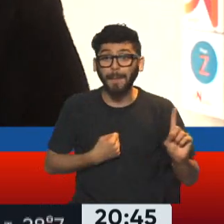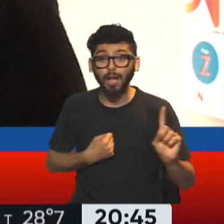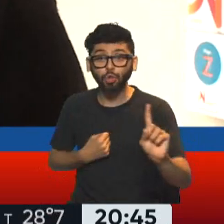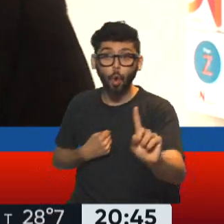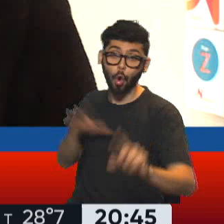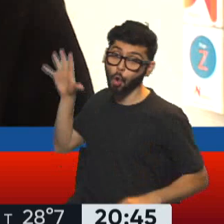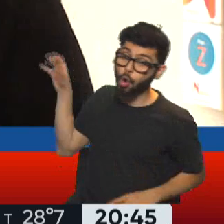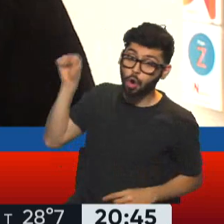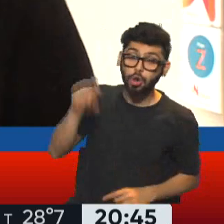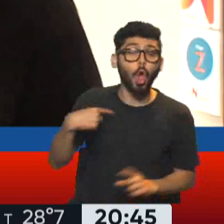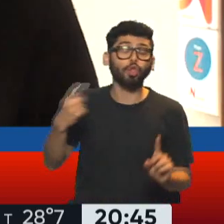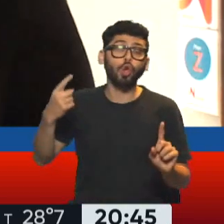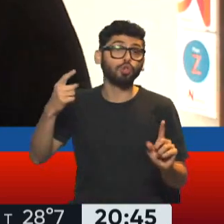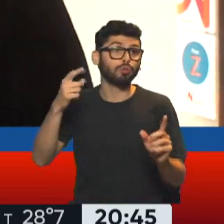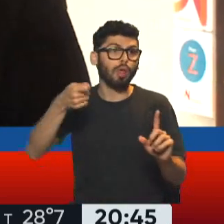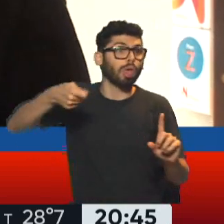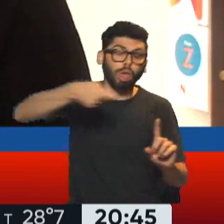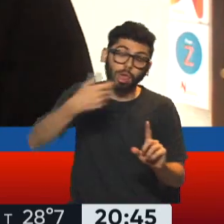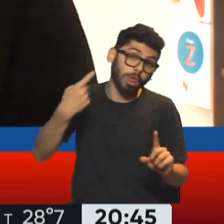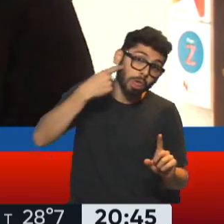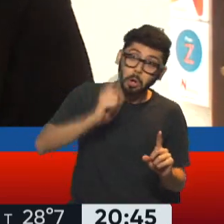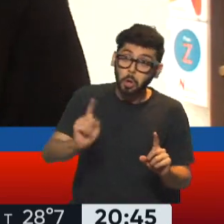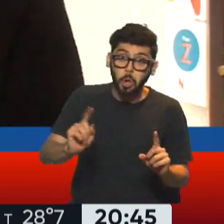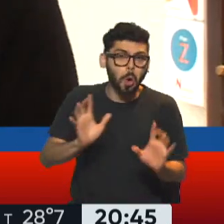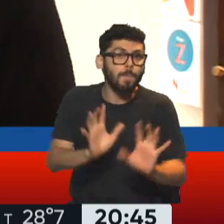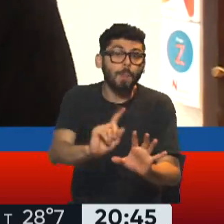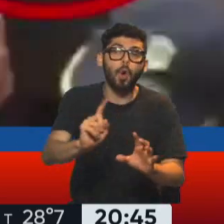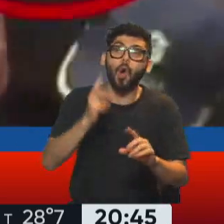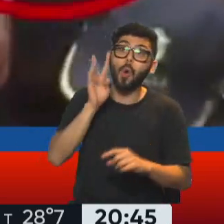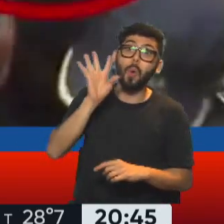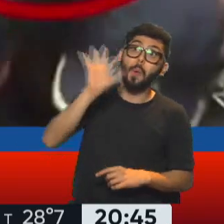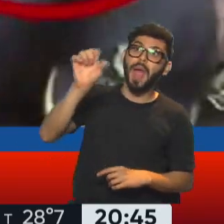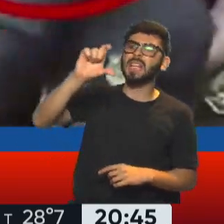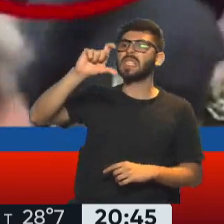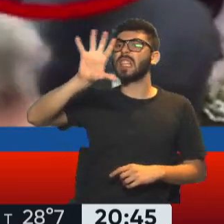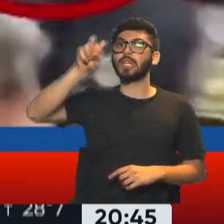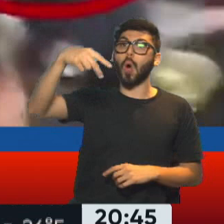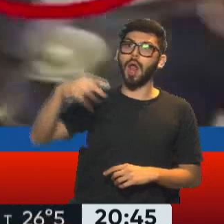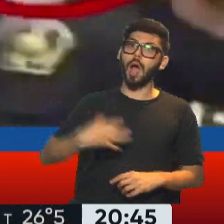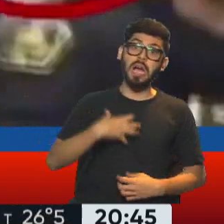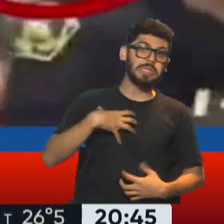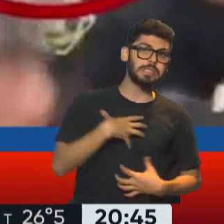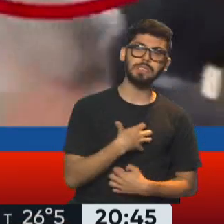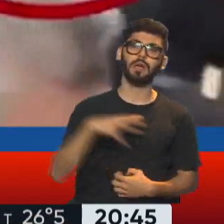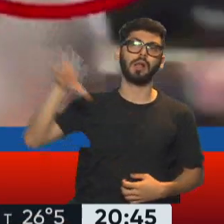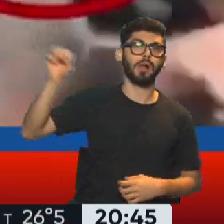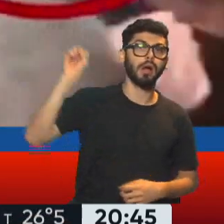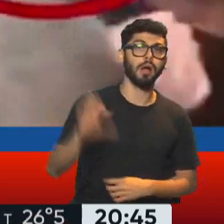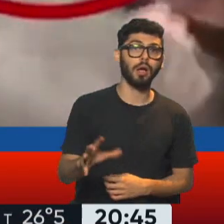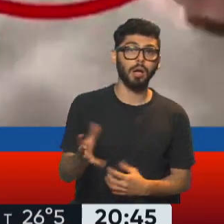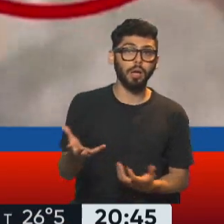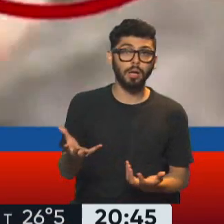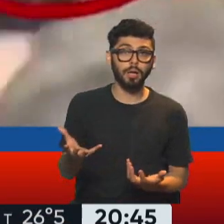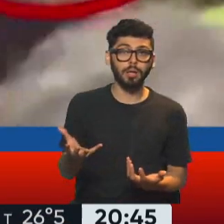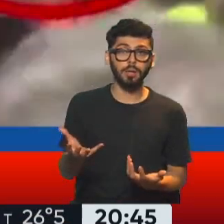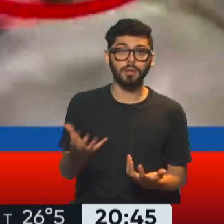lo tocamos con el micrófono, no lo empujamos ni nada. Digo, él se ve que vio el canal de C5N, le tiene bronca y lo tiró. Es material, se arregla. El tema